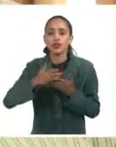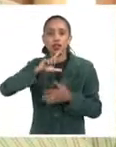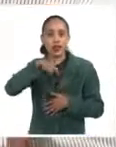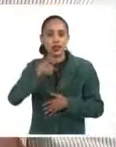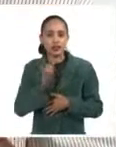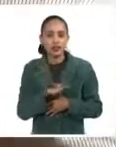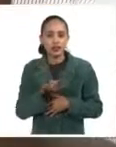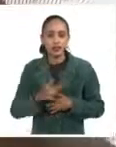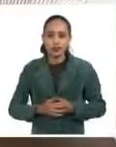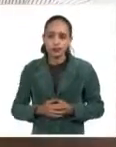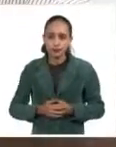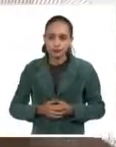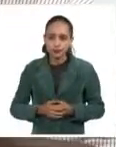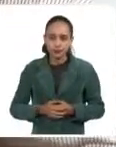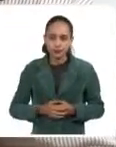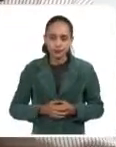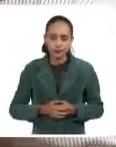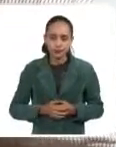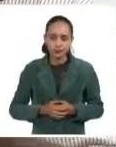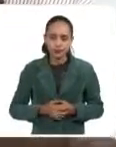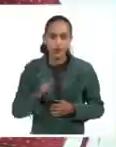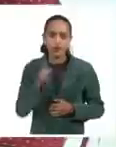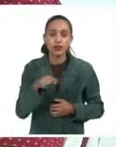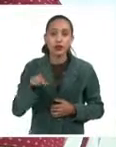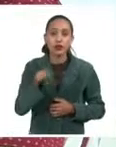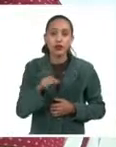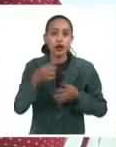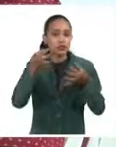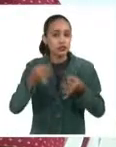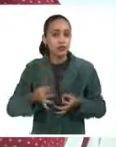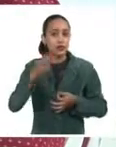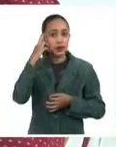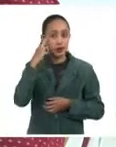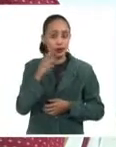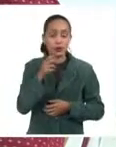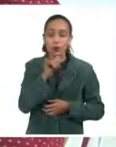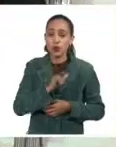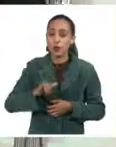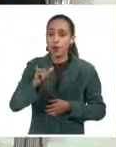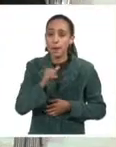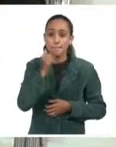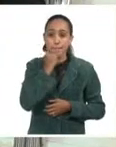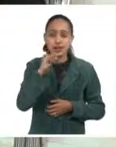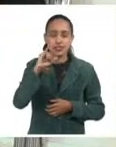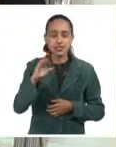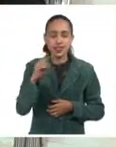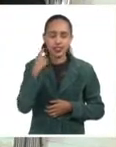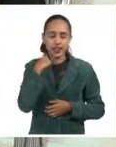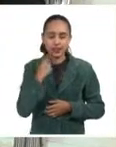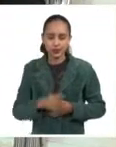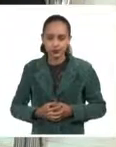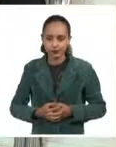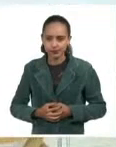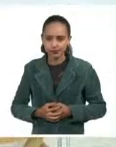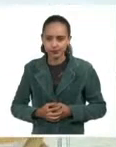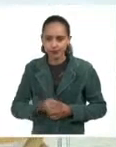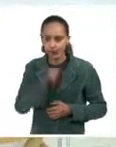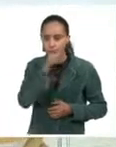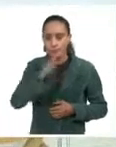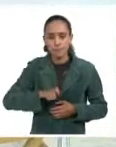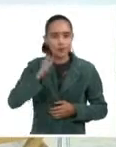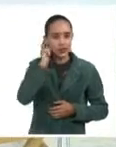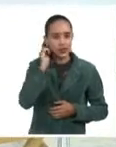instituciones. Sobre palabras a los intelectuales volveremos siempre, aún después de sus más de 60 años. Claudia Álvar Ferrales,